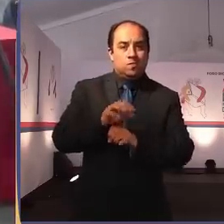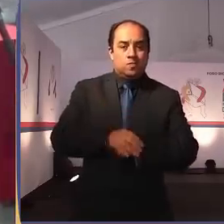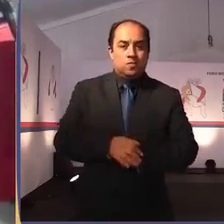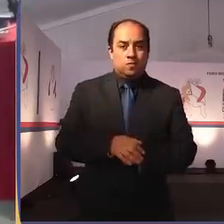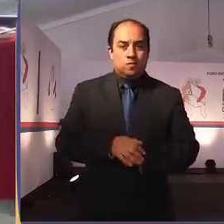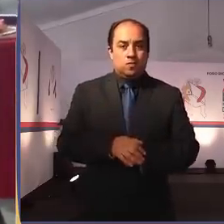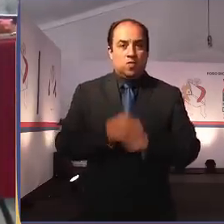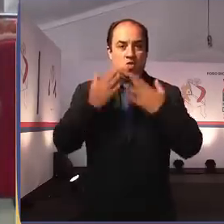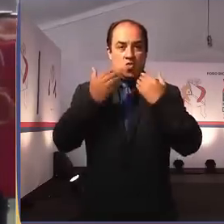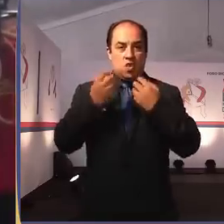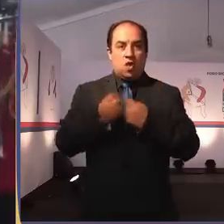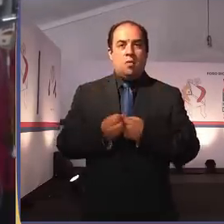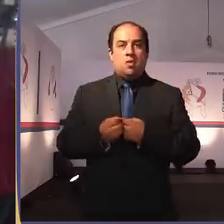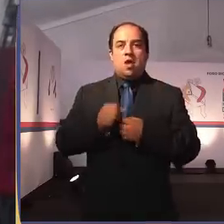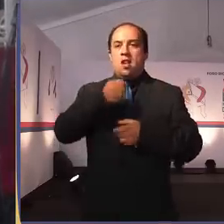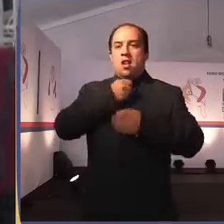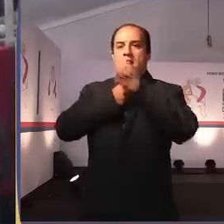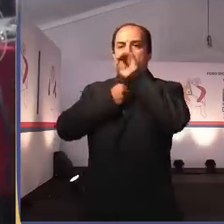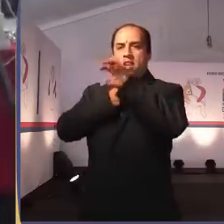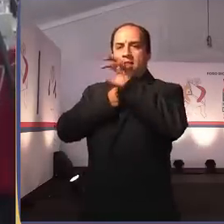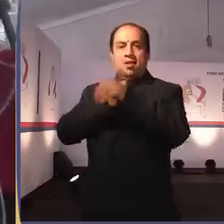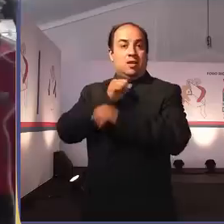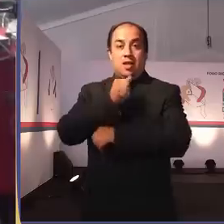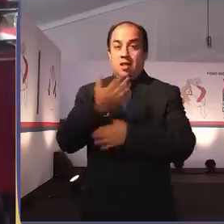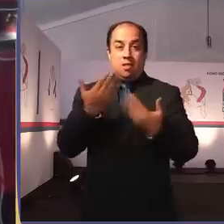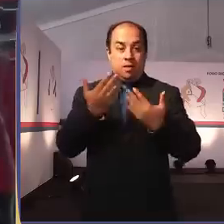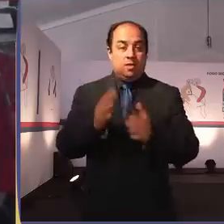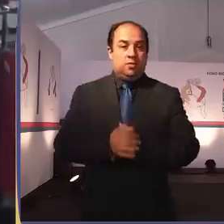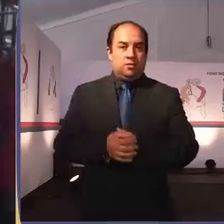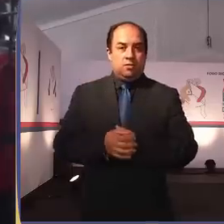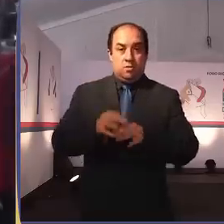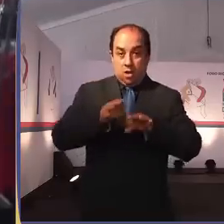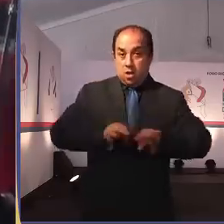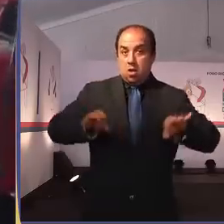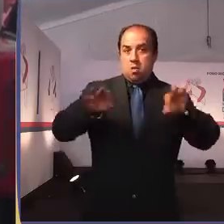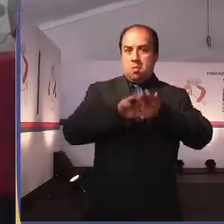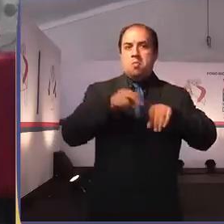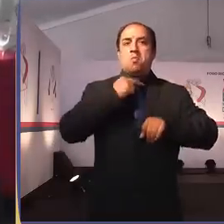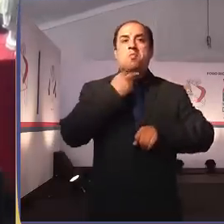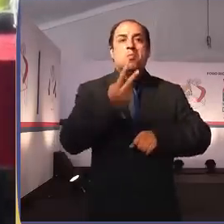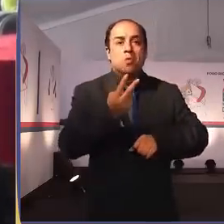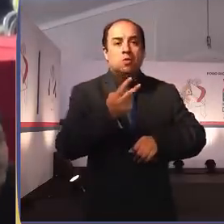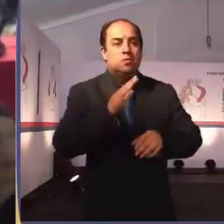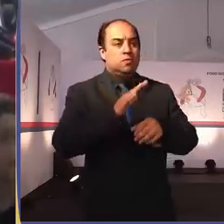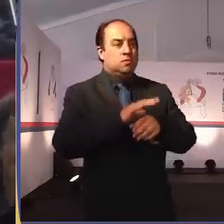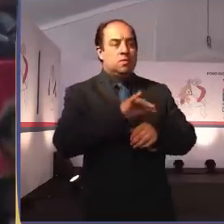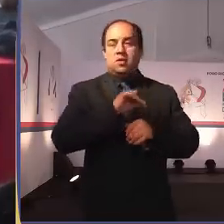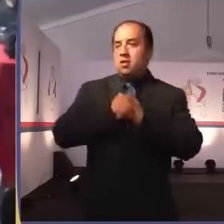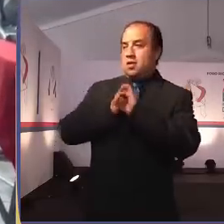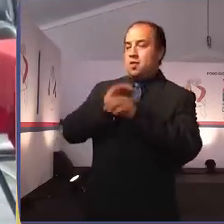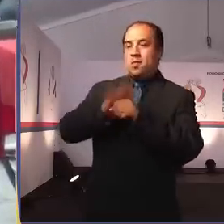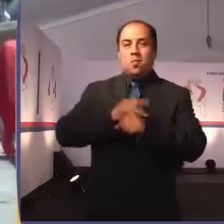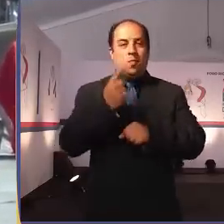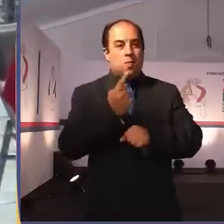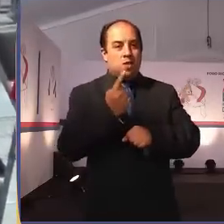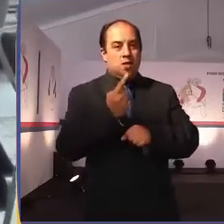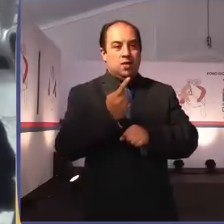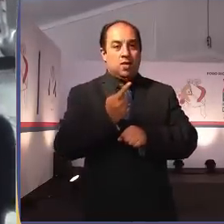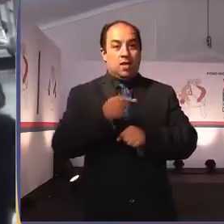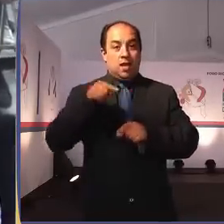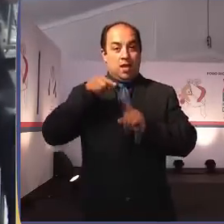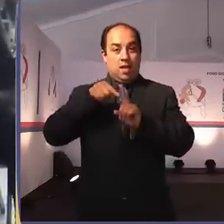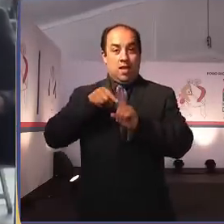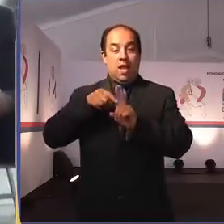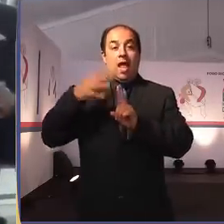no había megáfonos, no había nada. ¿Es importante el tono de la voz? Sí. ¿Por qué? Porque entonces se veía obligado cada 10 pasos